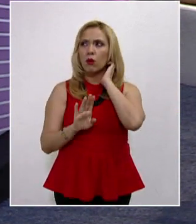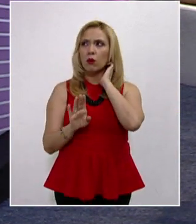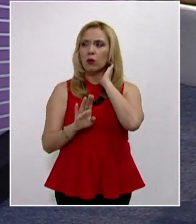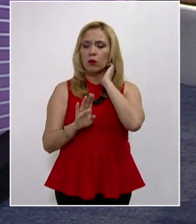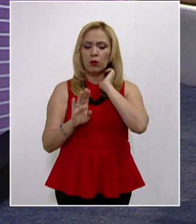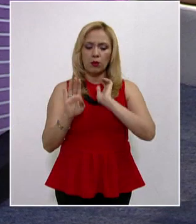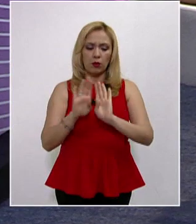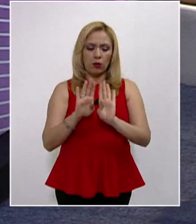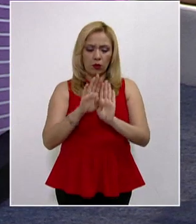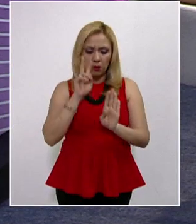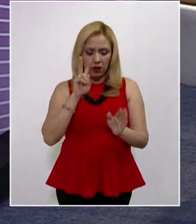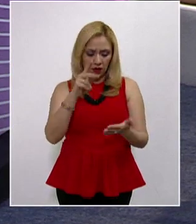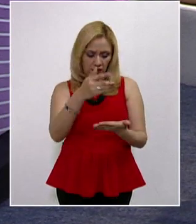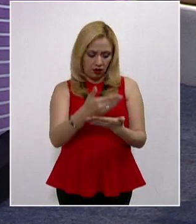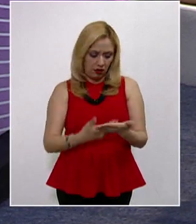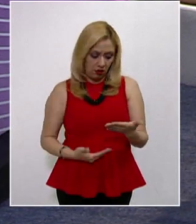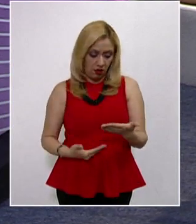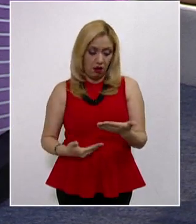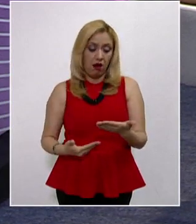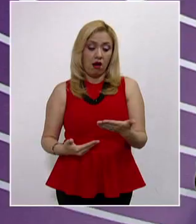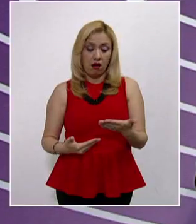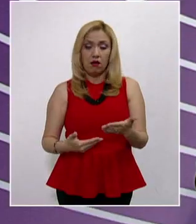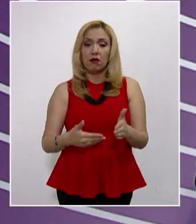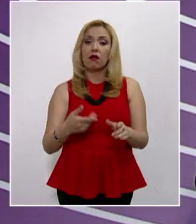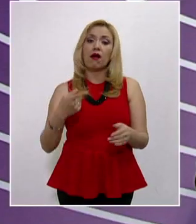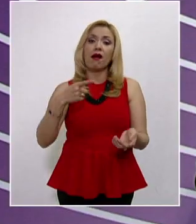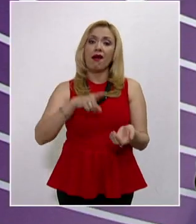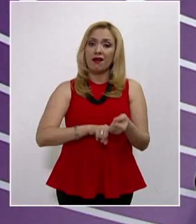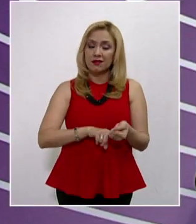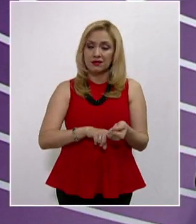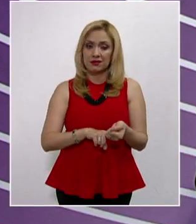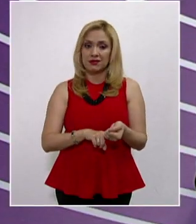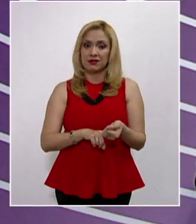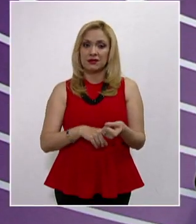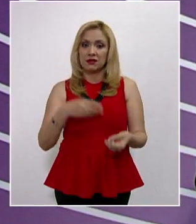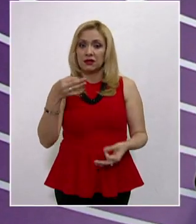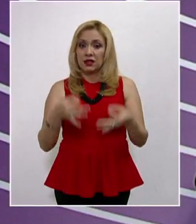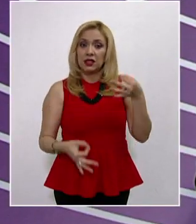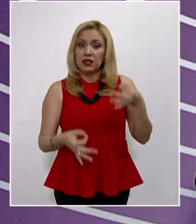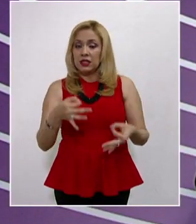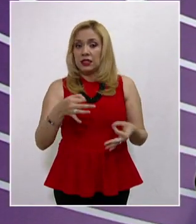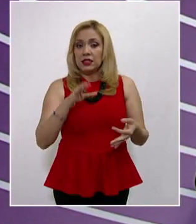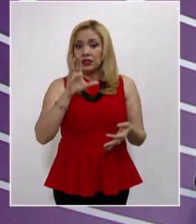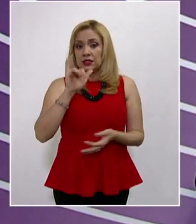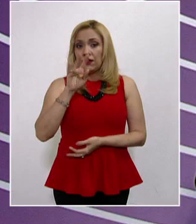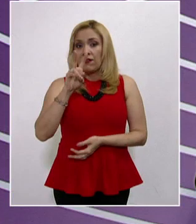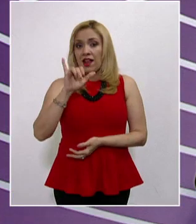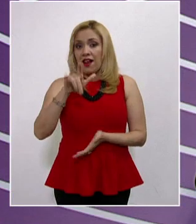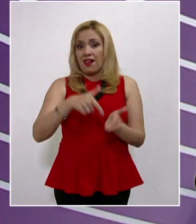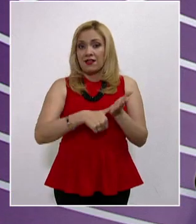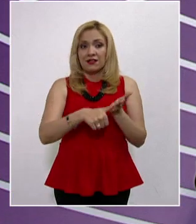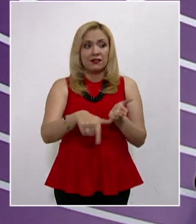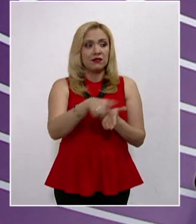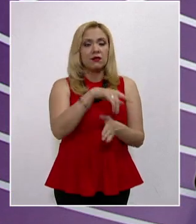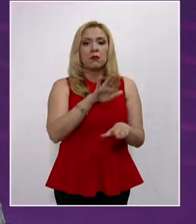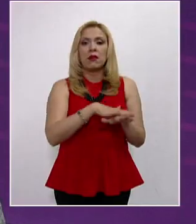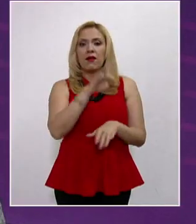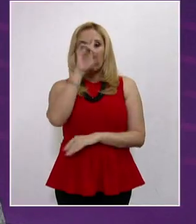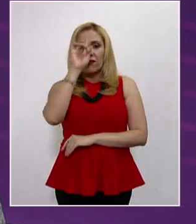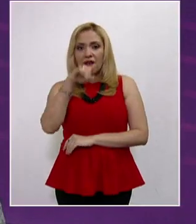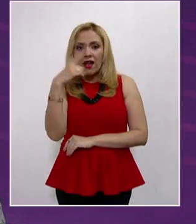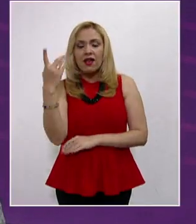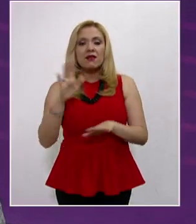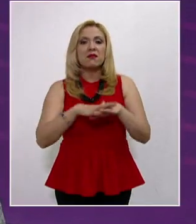de cuentas, el poder saber que dentro de los tribunales civiles tienes muchas más facilidades, muchas